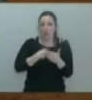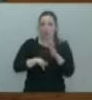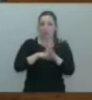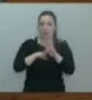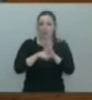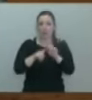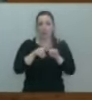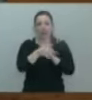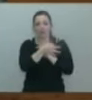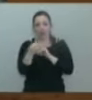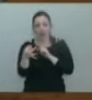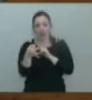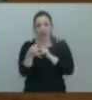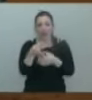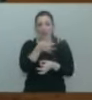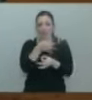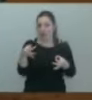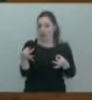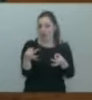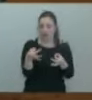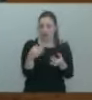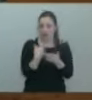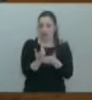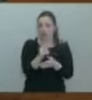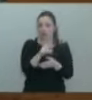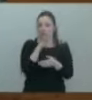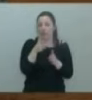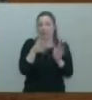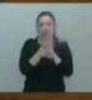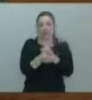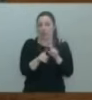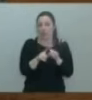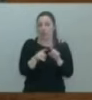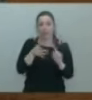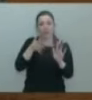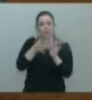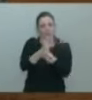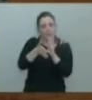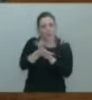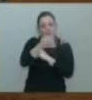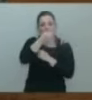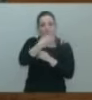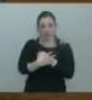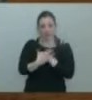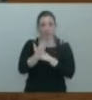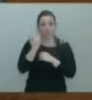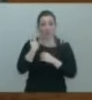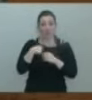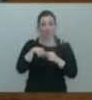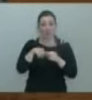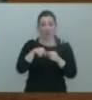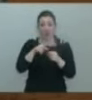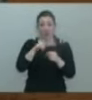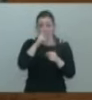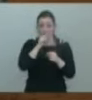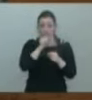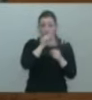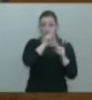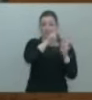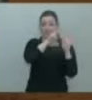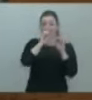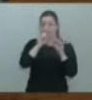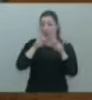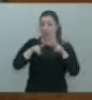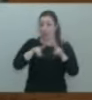ni de eficiencia, sí solo en unos términos muy claros que vienen definidos, que ya definió a principios de los años 70 el profesor García